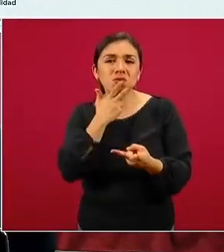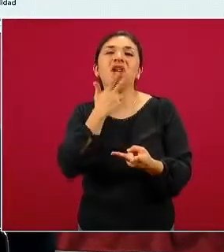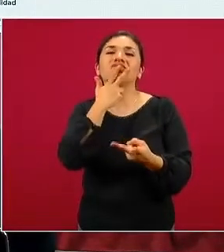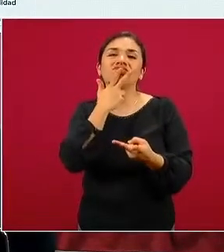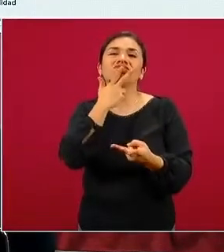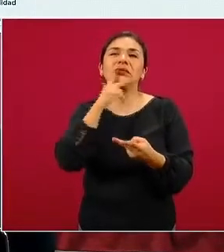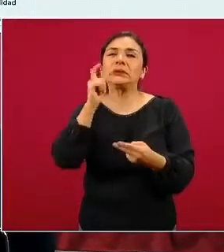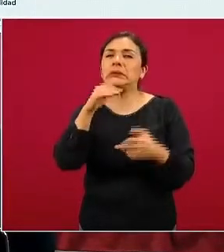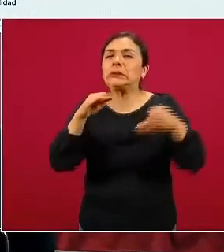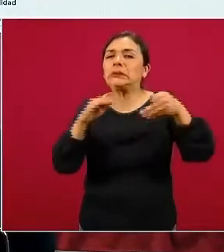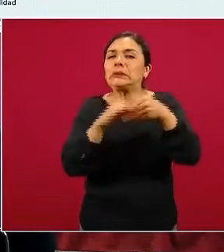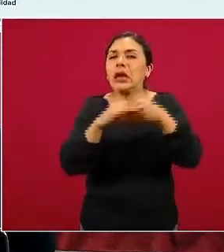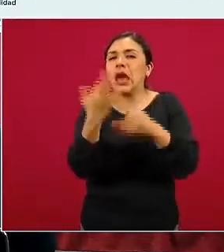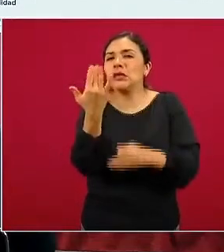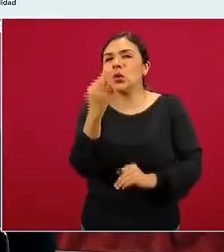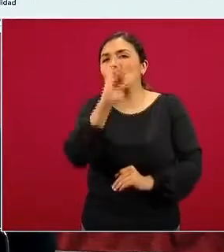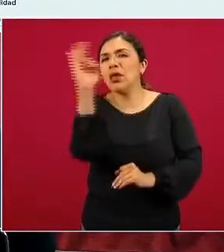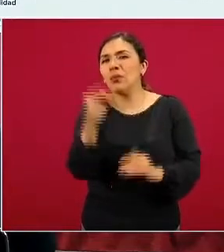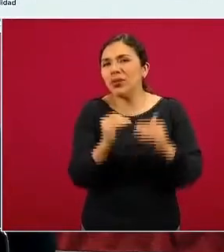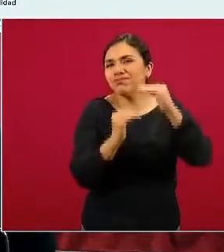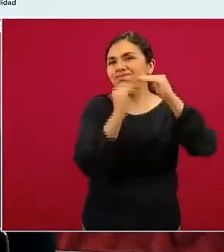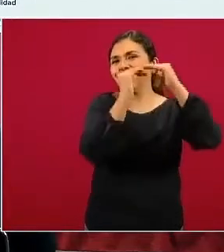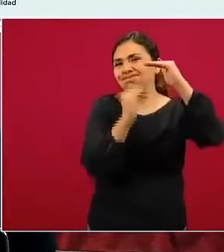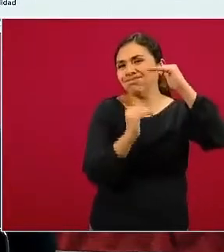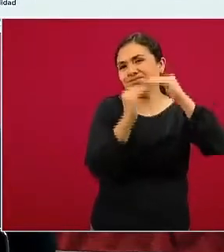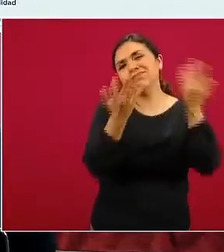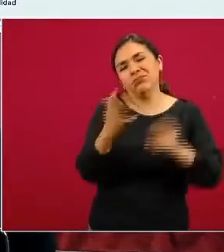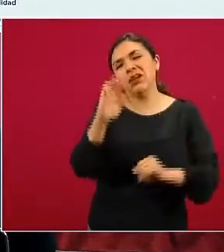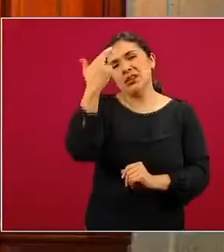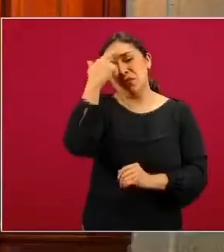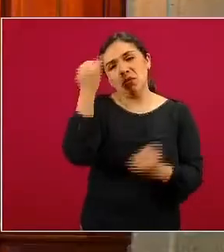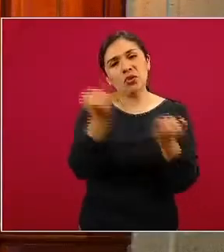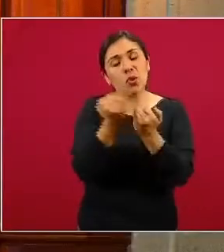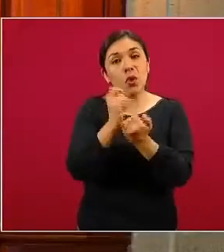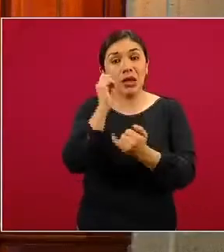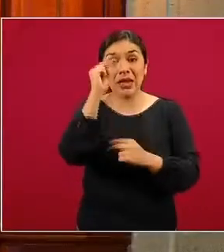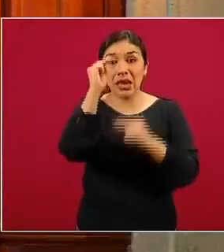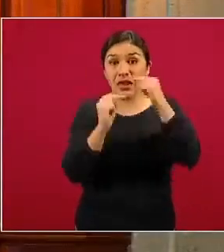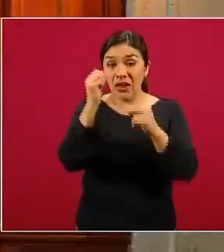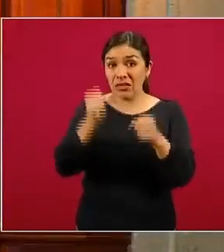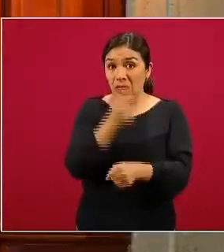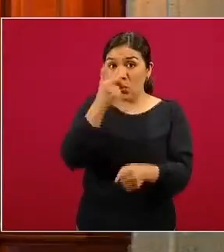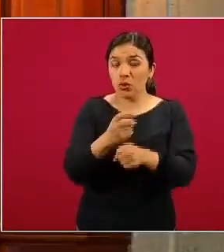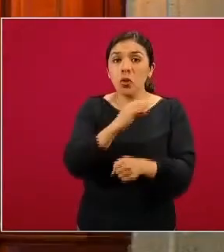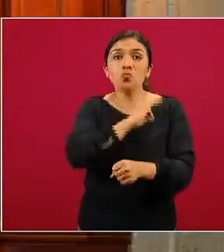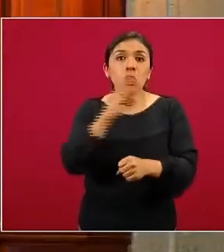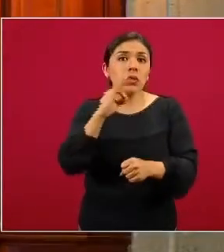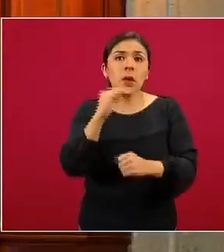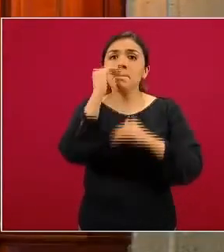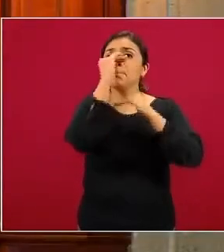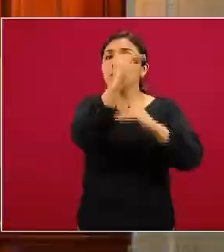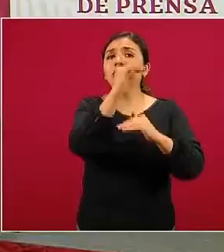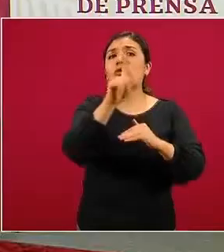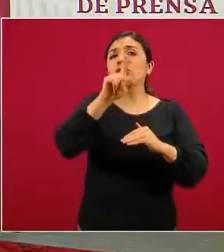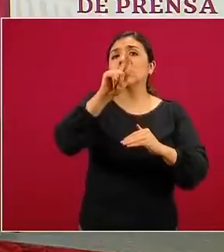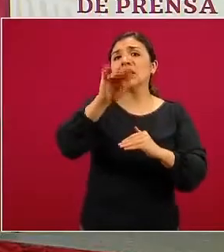bastante cerca, digamos al 50%, recordando de todas maneras que el nivel de seguridad puede ir hasta un